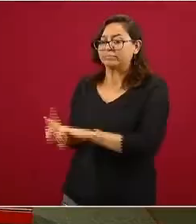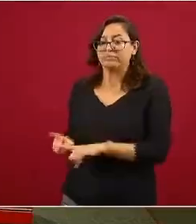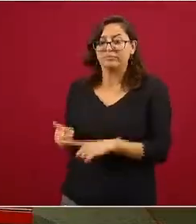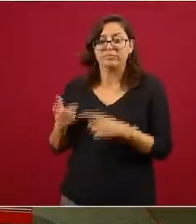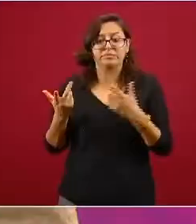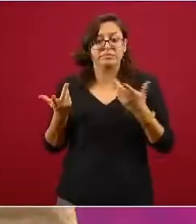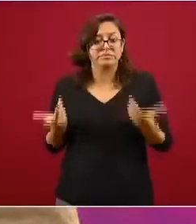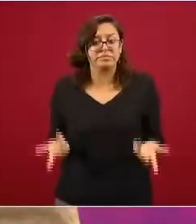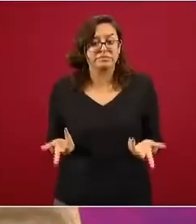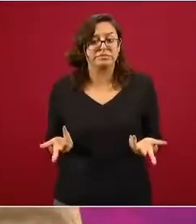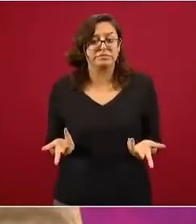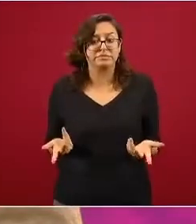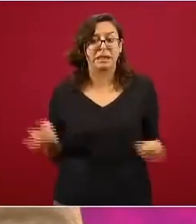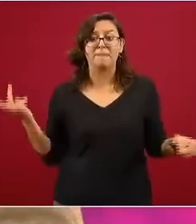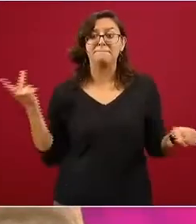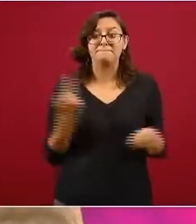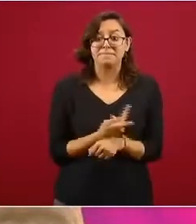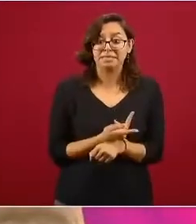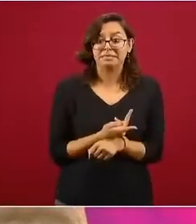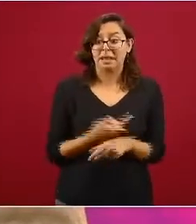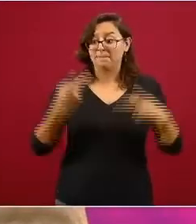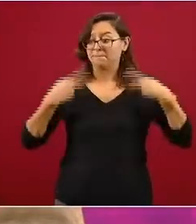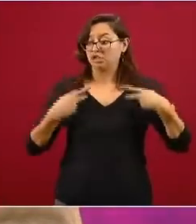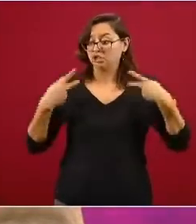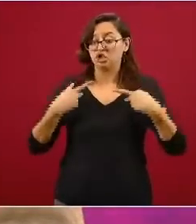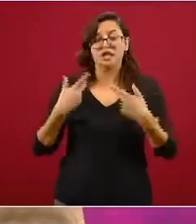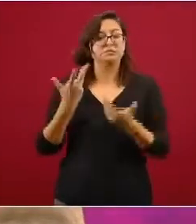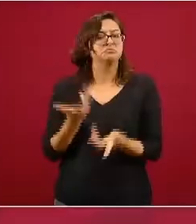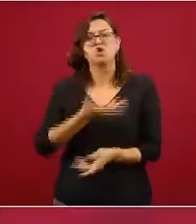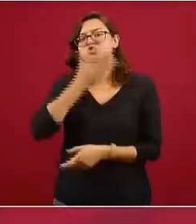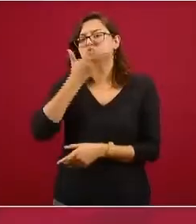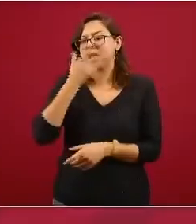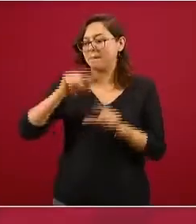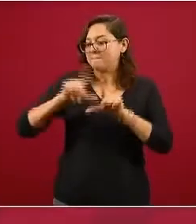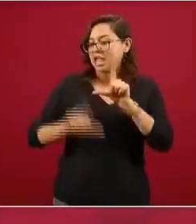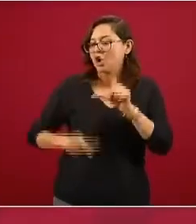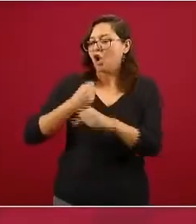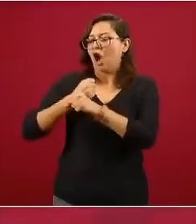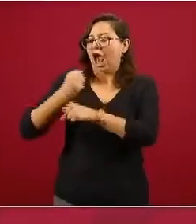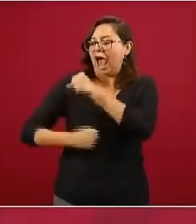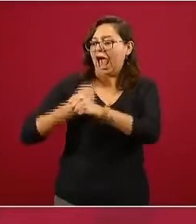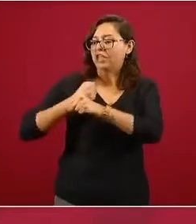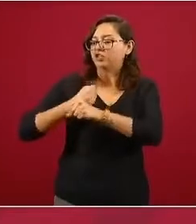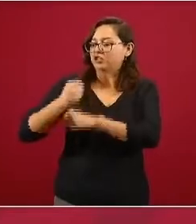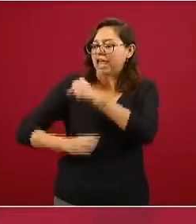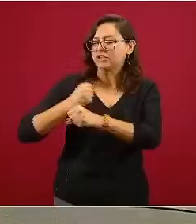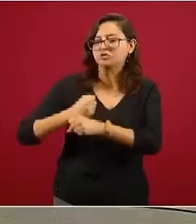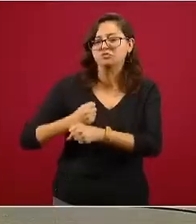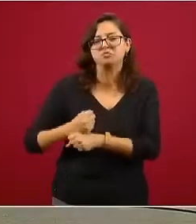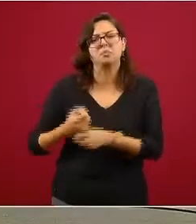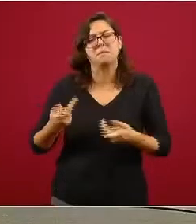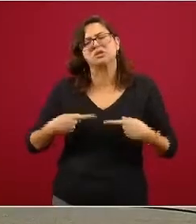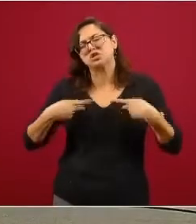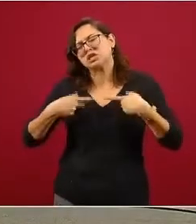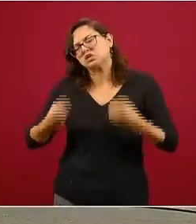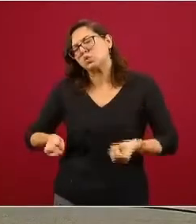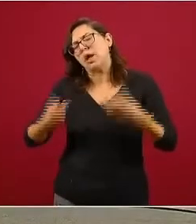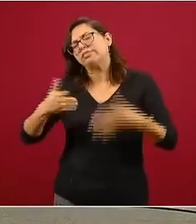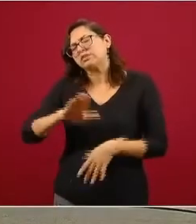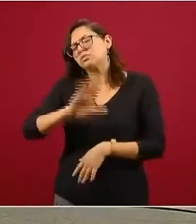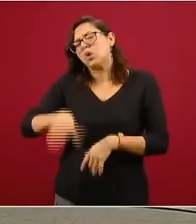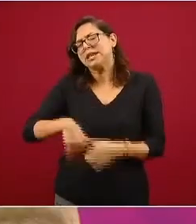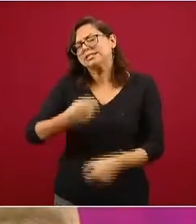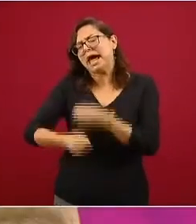mitad de la mortalidad en México todos los años, que estamos hablando de cerca de